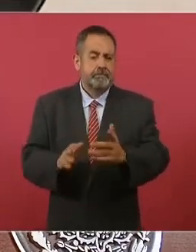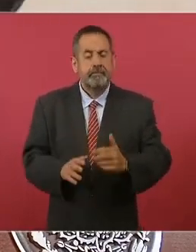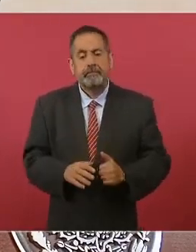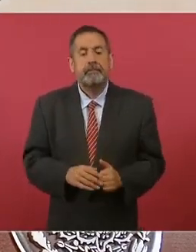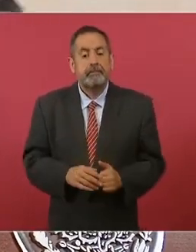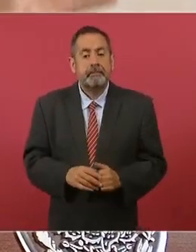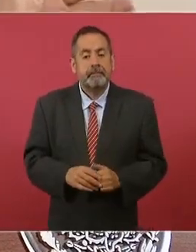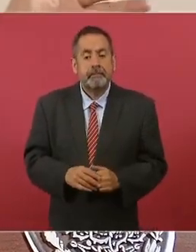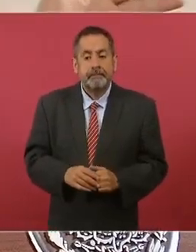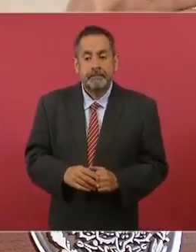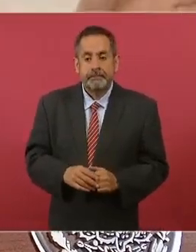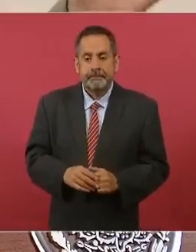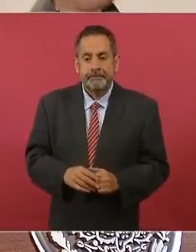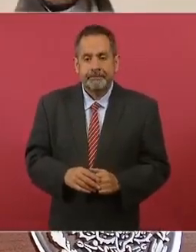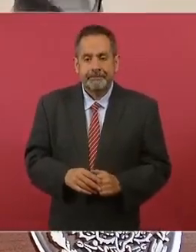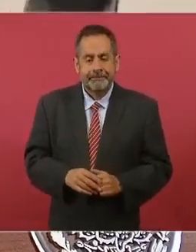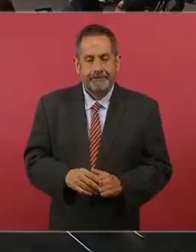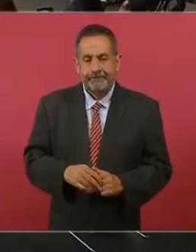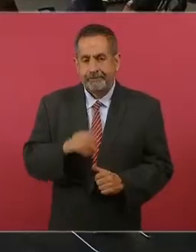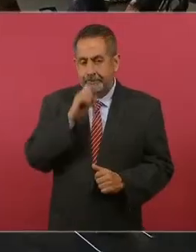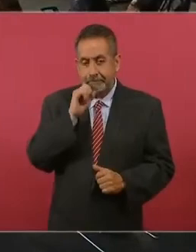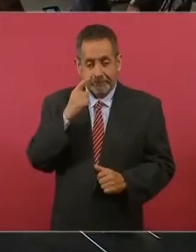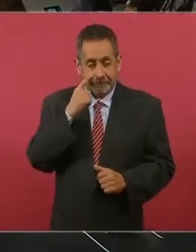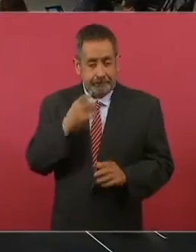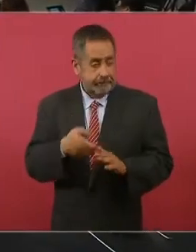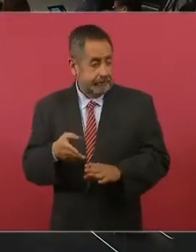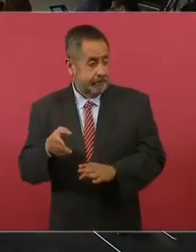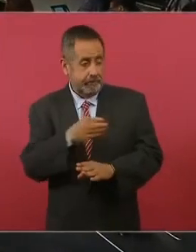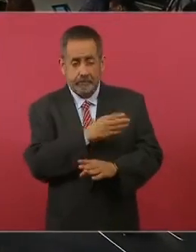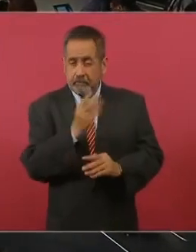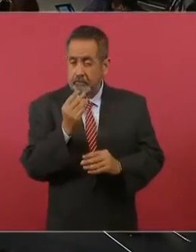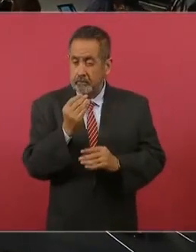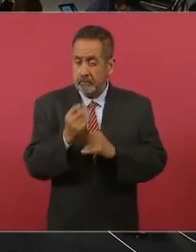porque también fue mucho tiempo